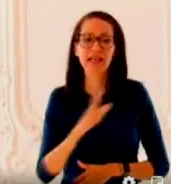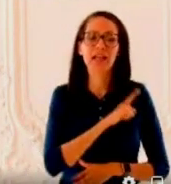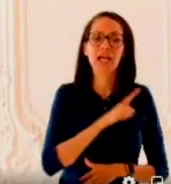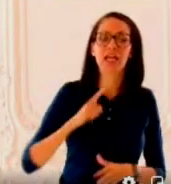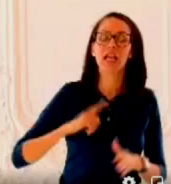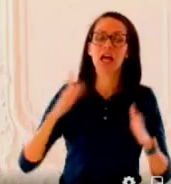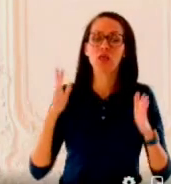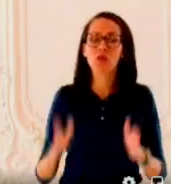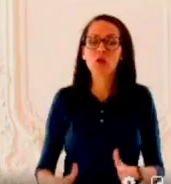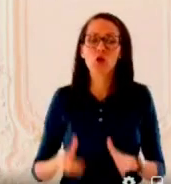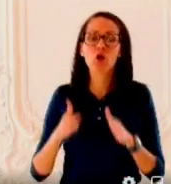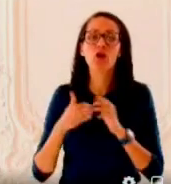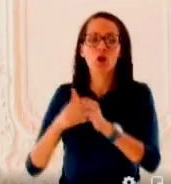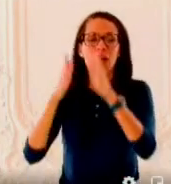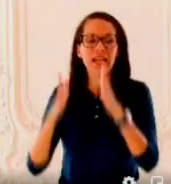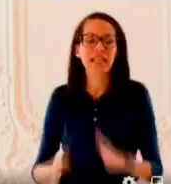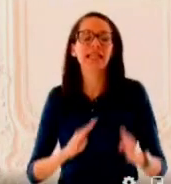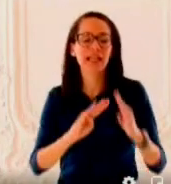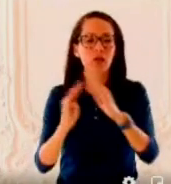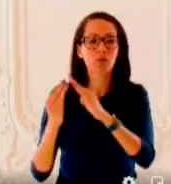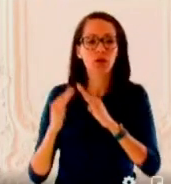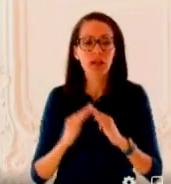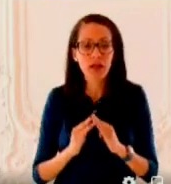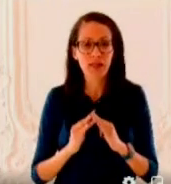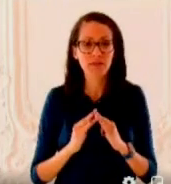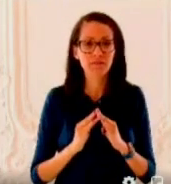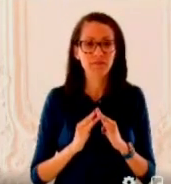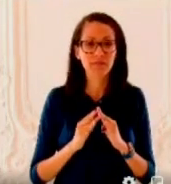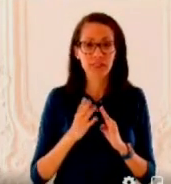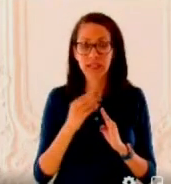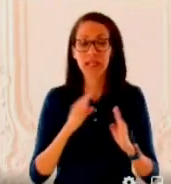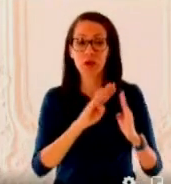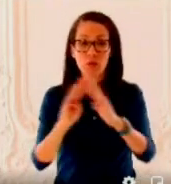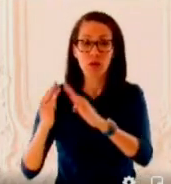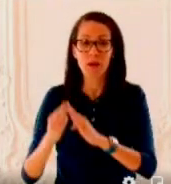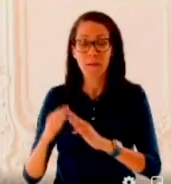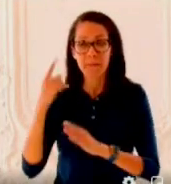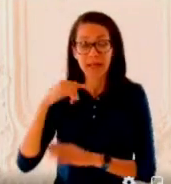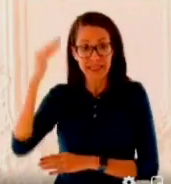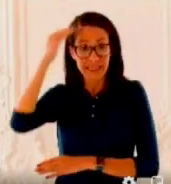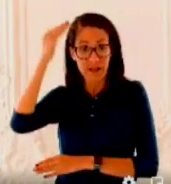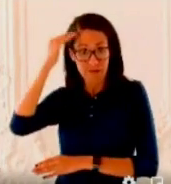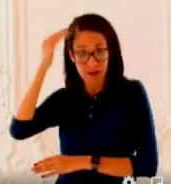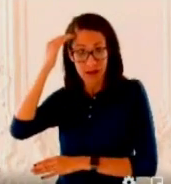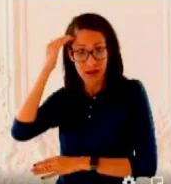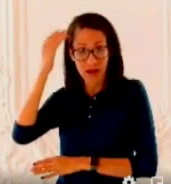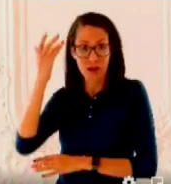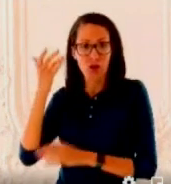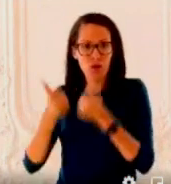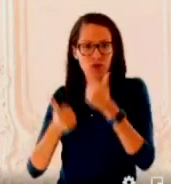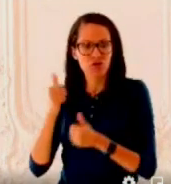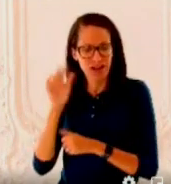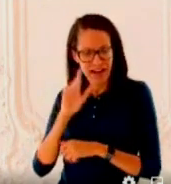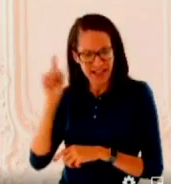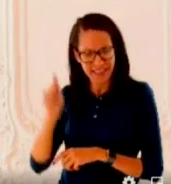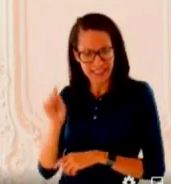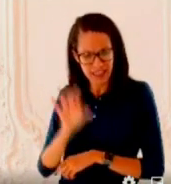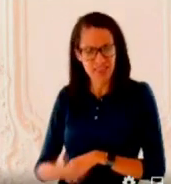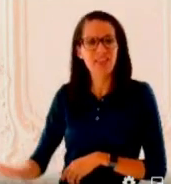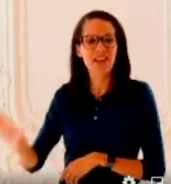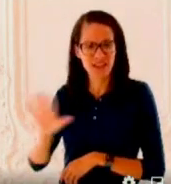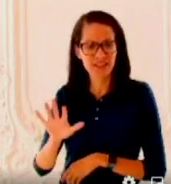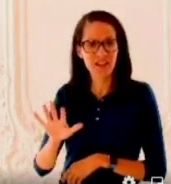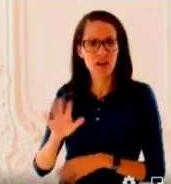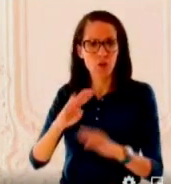legisladores, líderes comunitarios, las comunidades, para conocer de primera mano cuáles son las necesidades apremiantes de